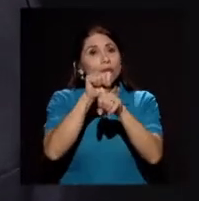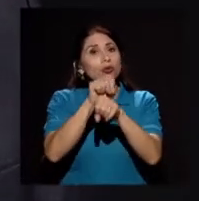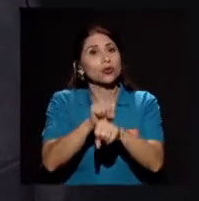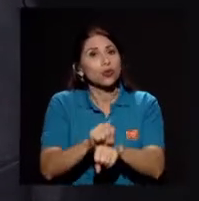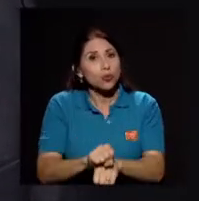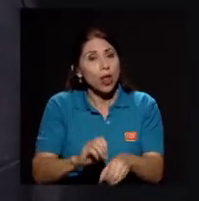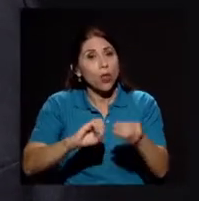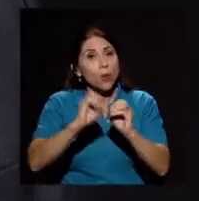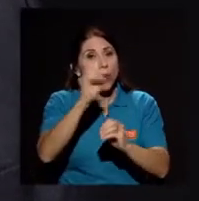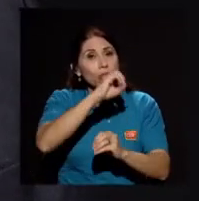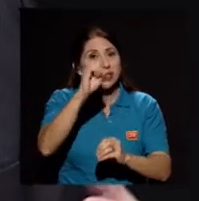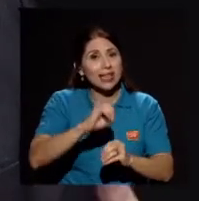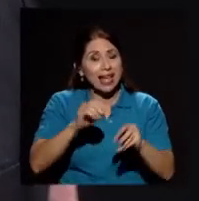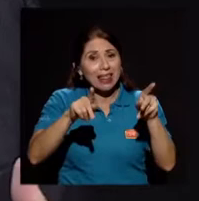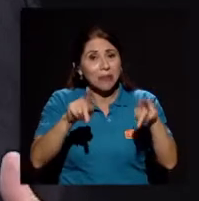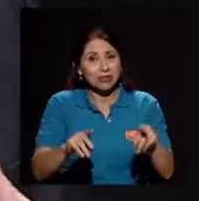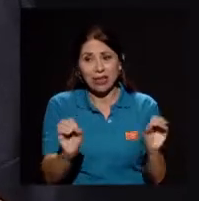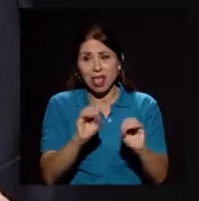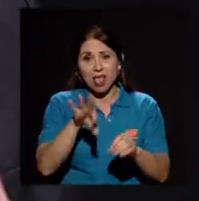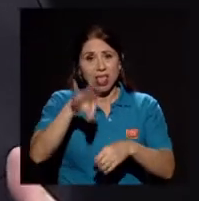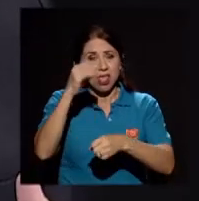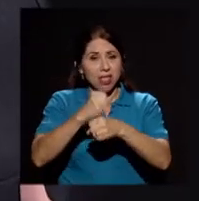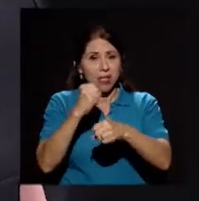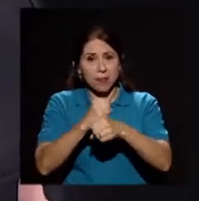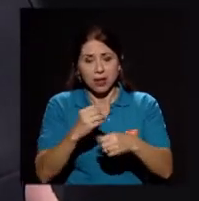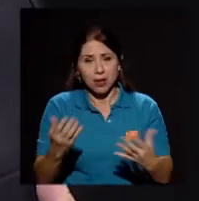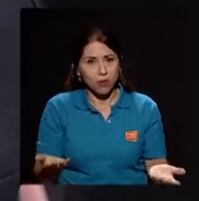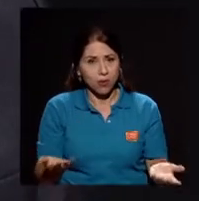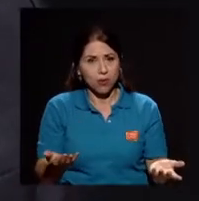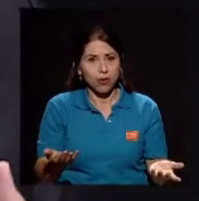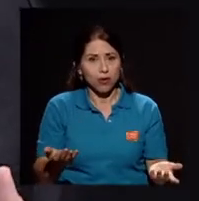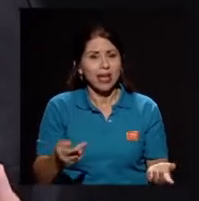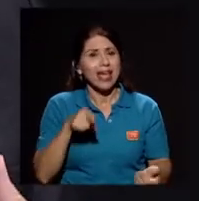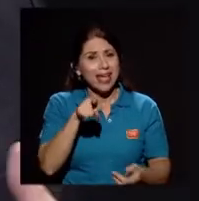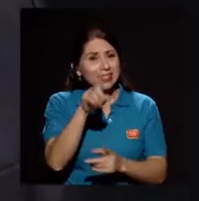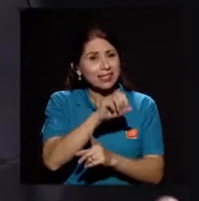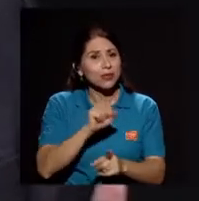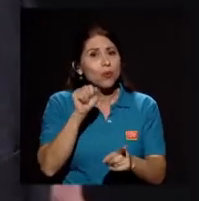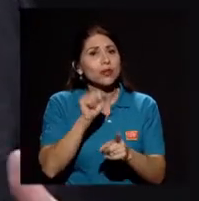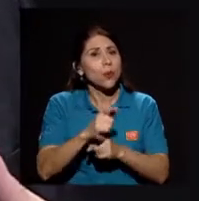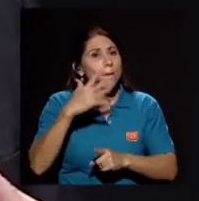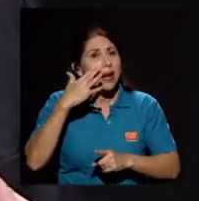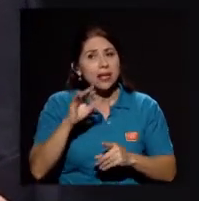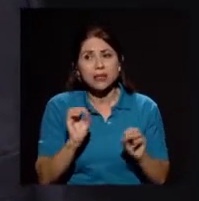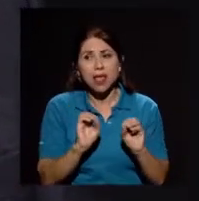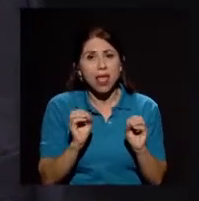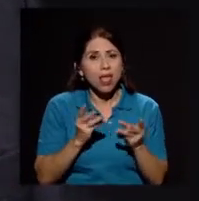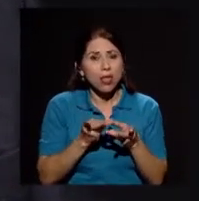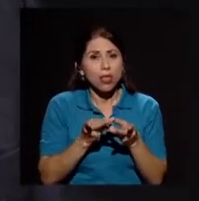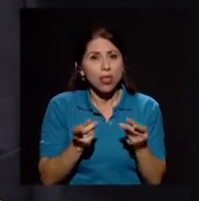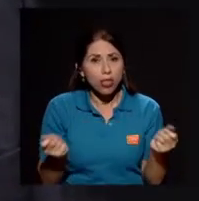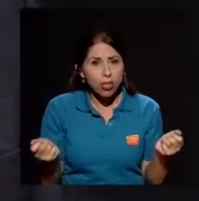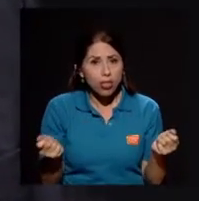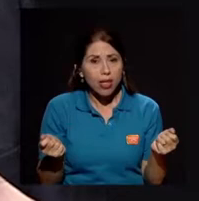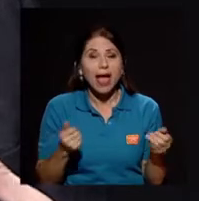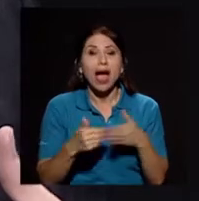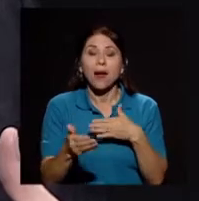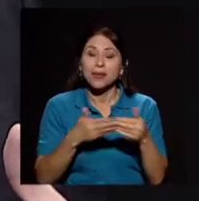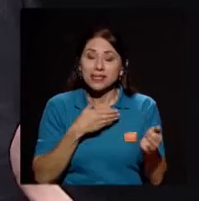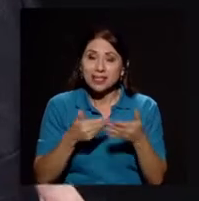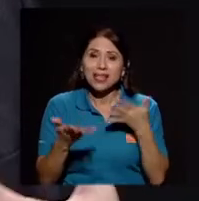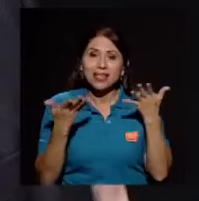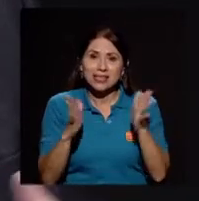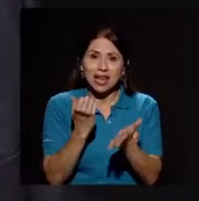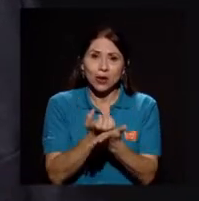y eso es una situación que pareciera no resolverse a pesar de que la economía ha recuperado el